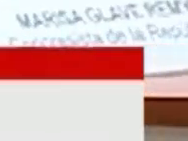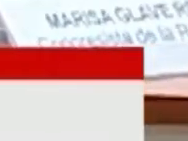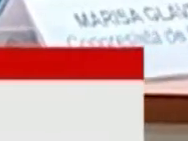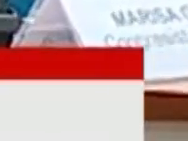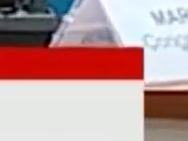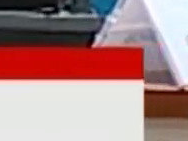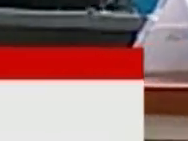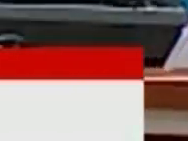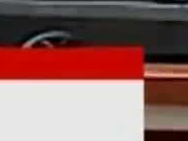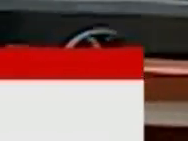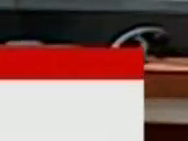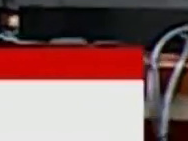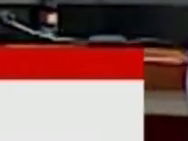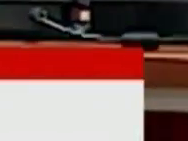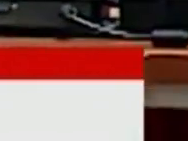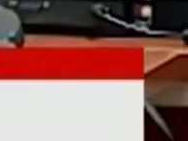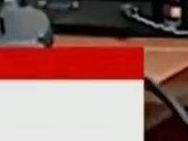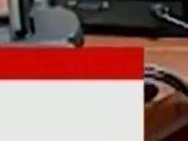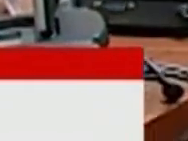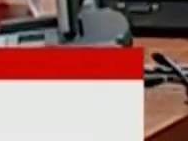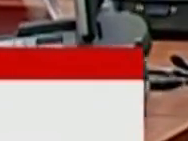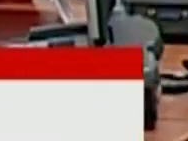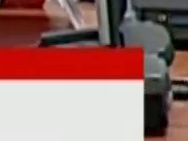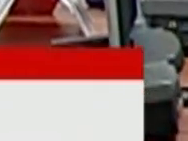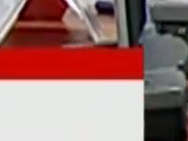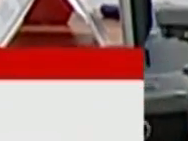Muchísimas gracias, gracias por su intermedio, presidente.